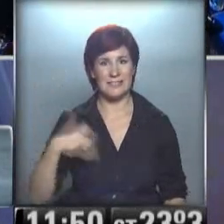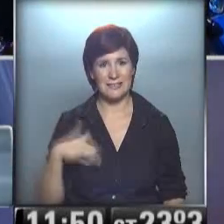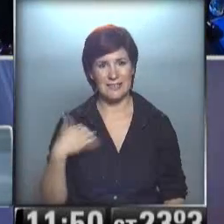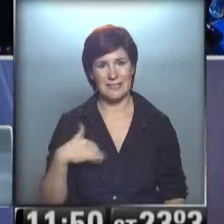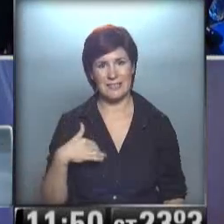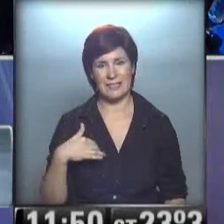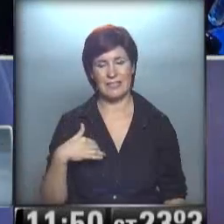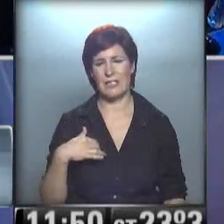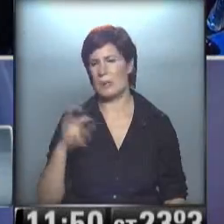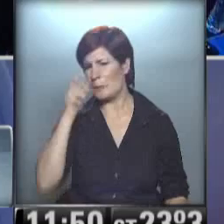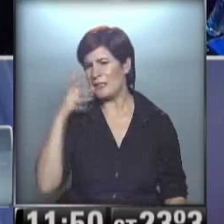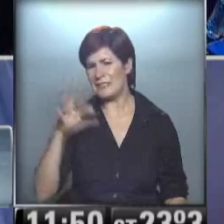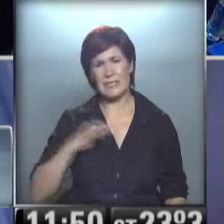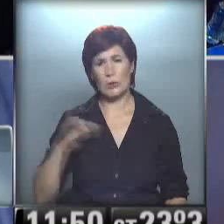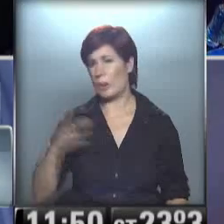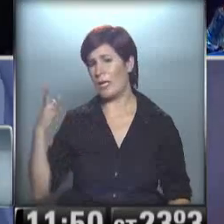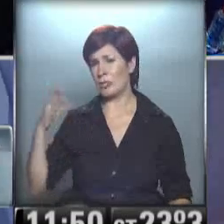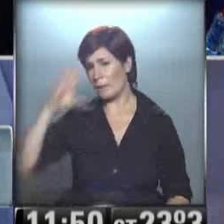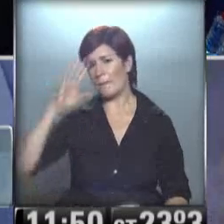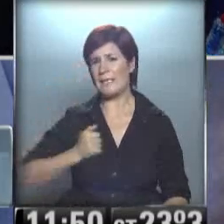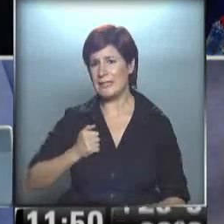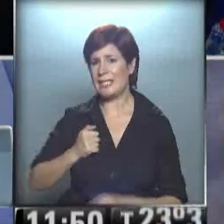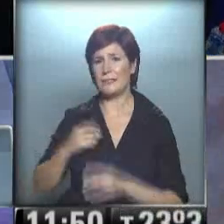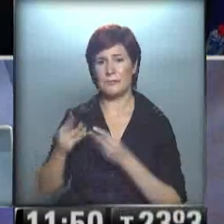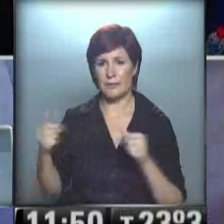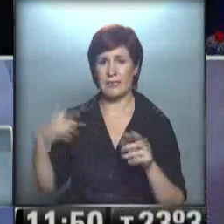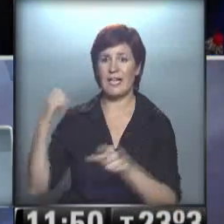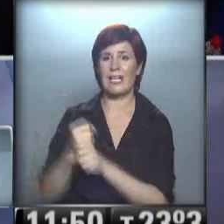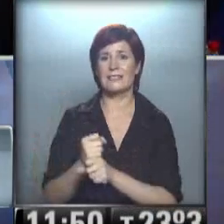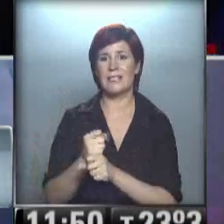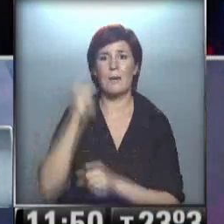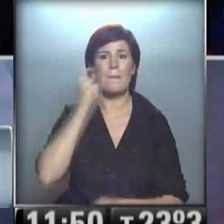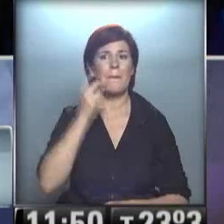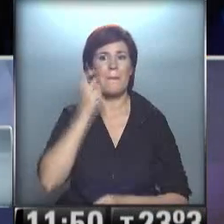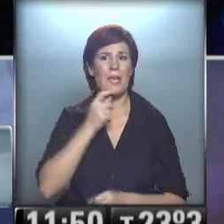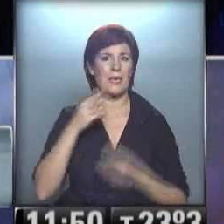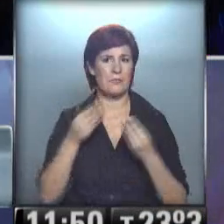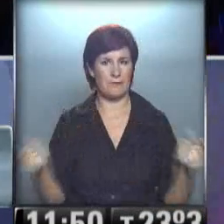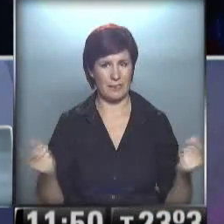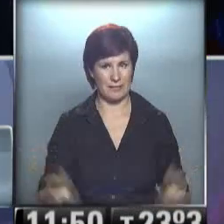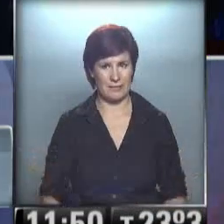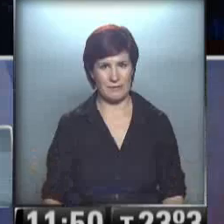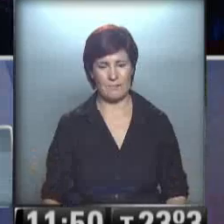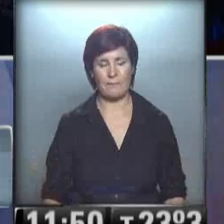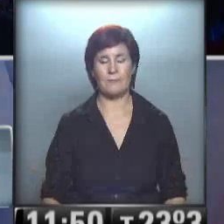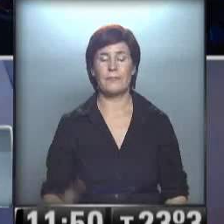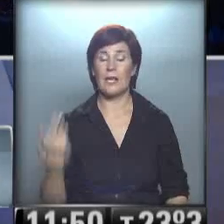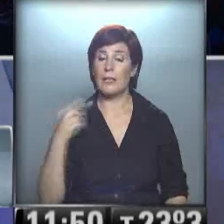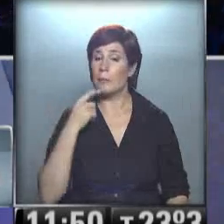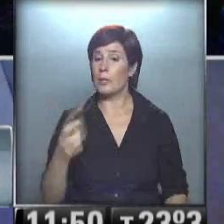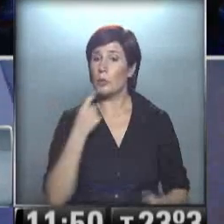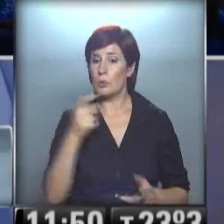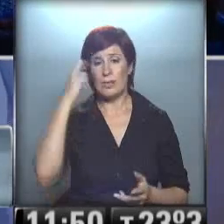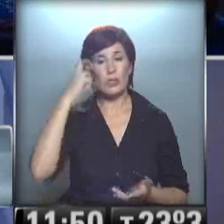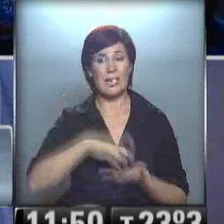prácticamente durante 25 años, desde el comienzo de la dictadura hasta el fin del menemismo. Incluso, Raúl, recién en las preguntas que se le hacían a los legisladores